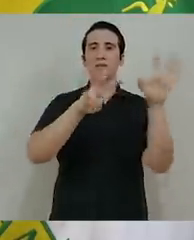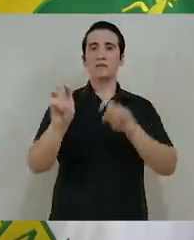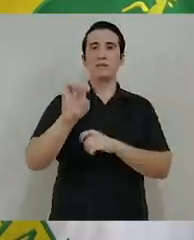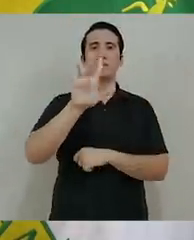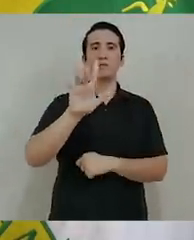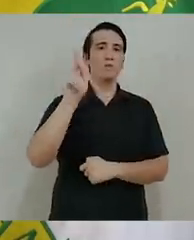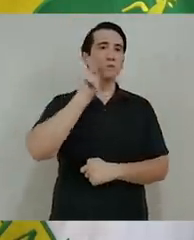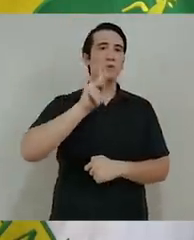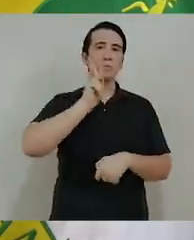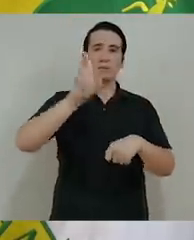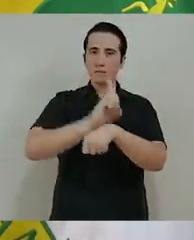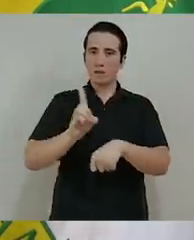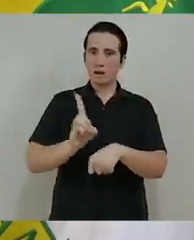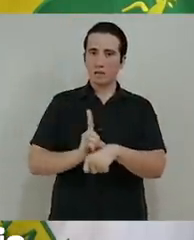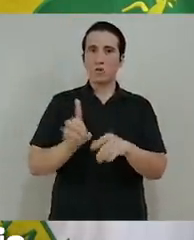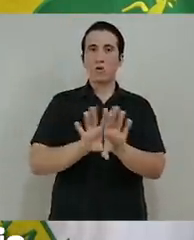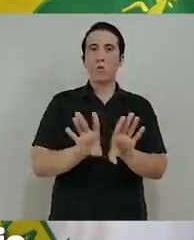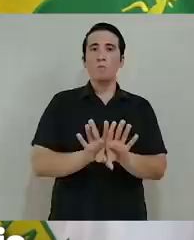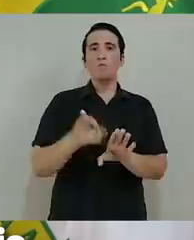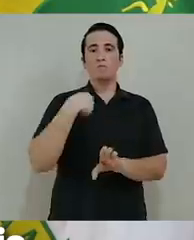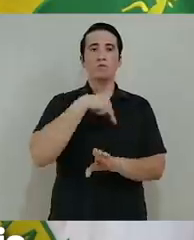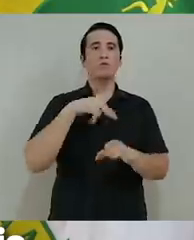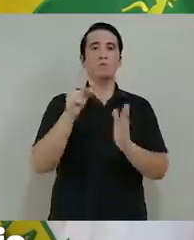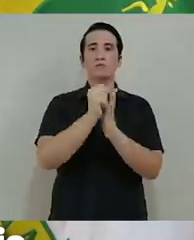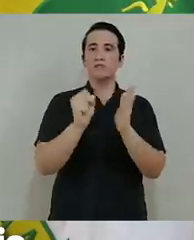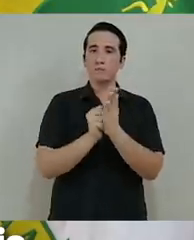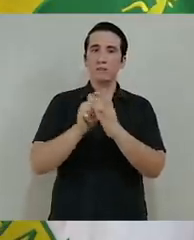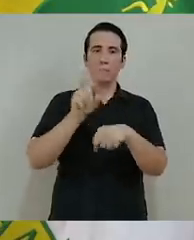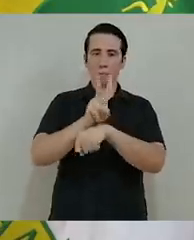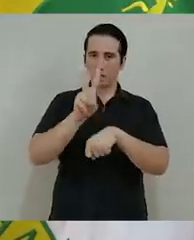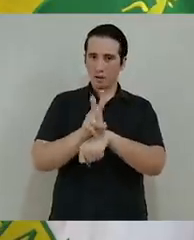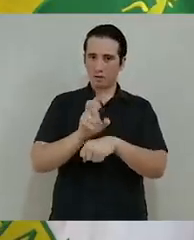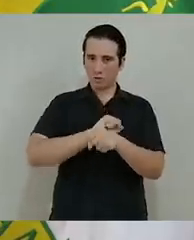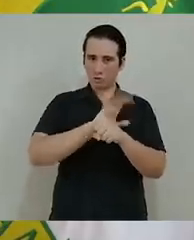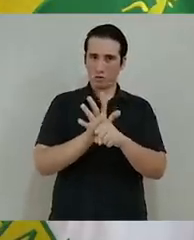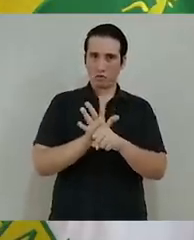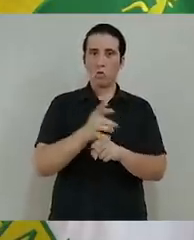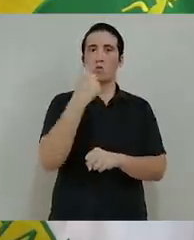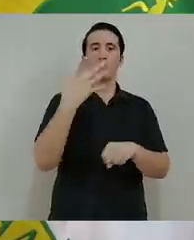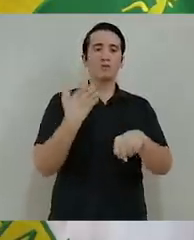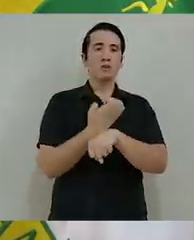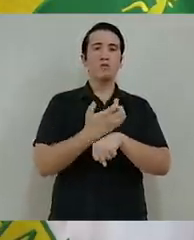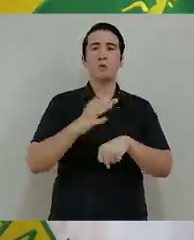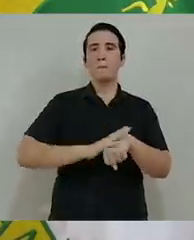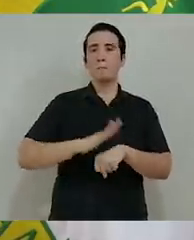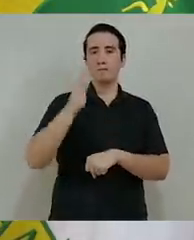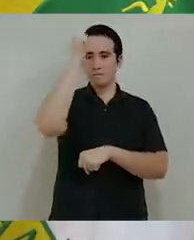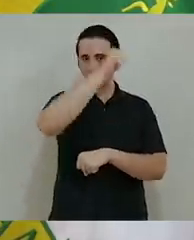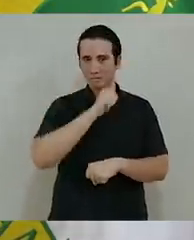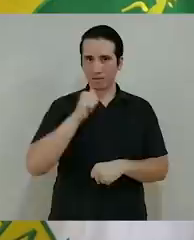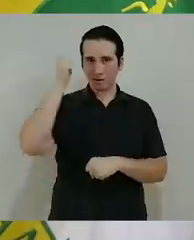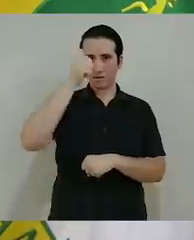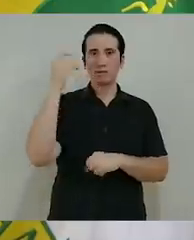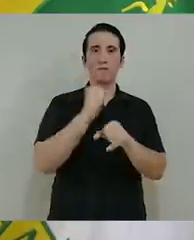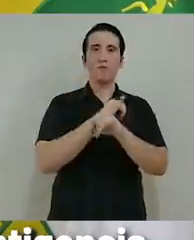realizar hasta 350 pruebas diarias como parte de nuestro sistema de vigilancia al coronavirus, para que seamos uno de los estados con mejor